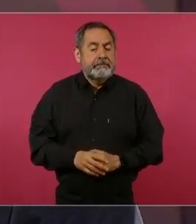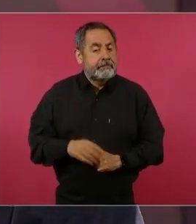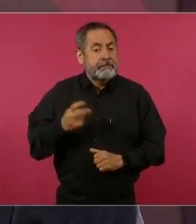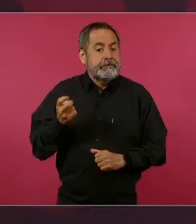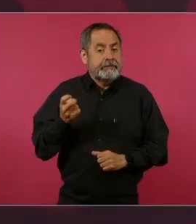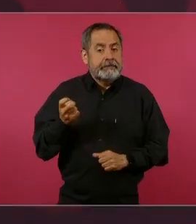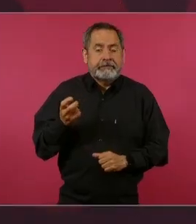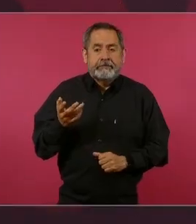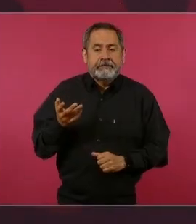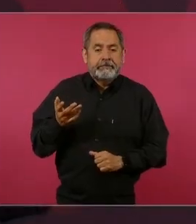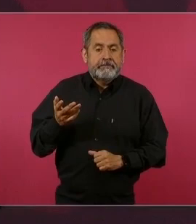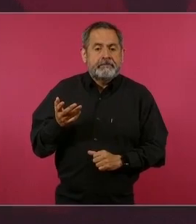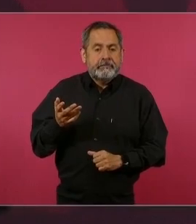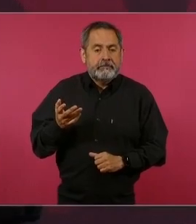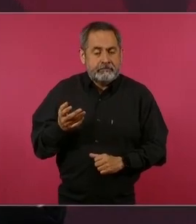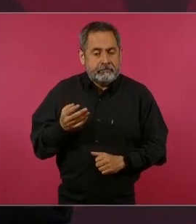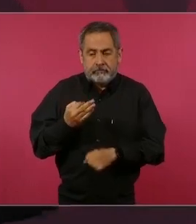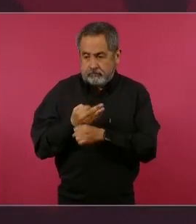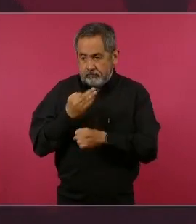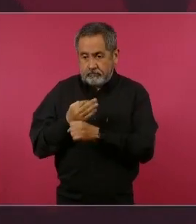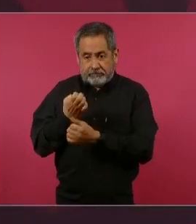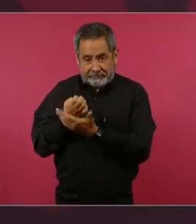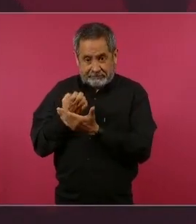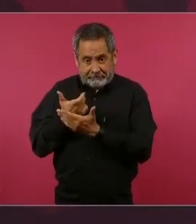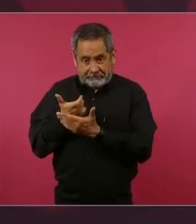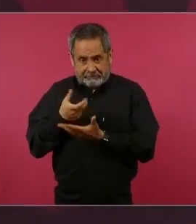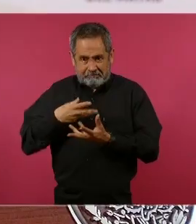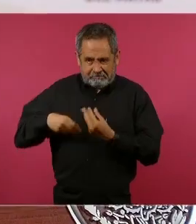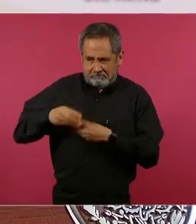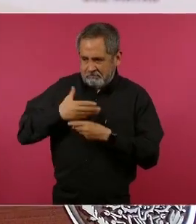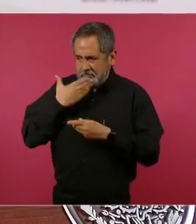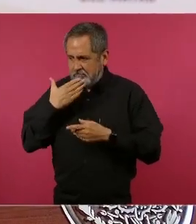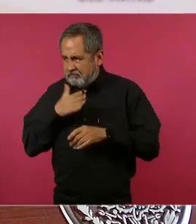Entonces, si la economía está bien,